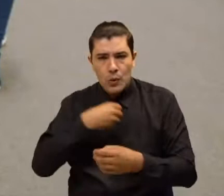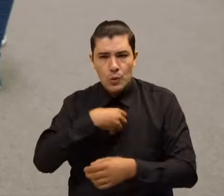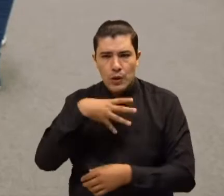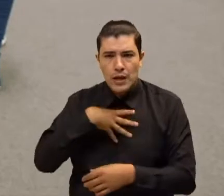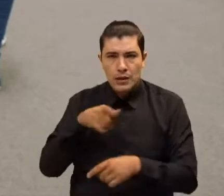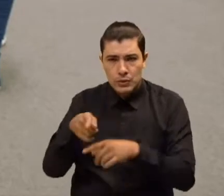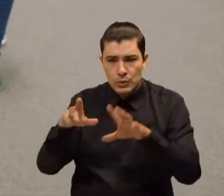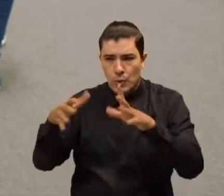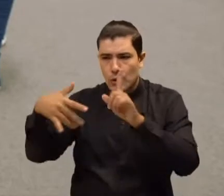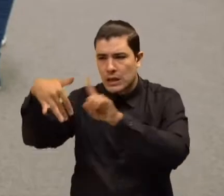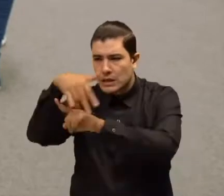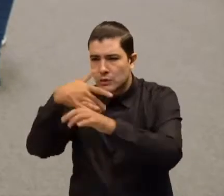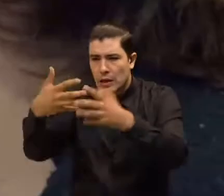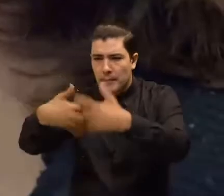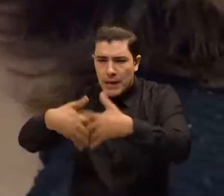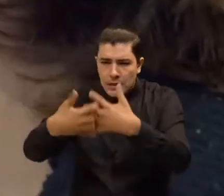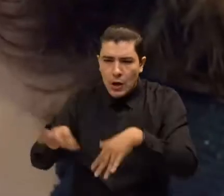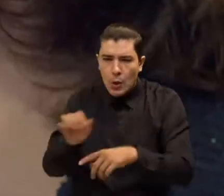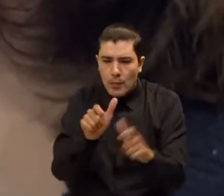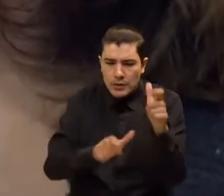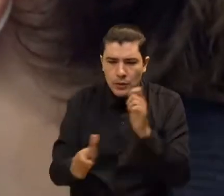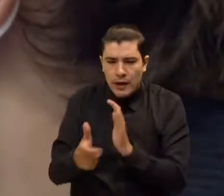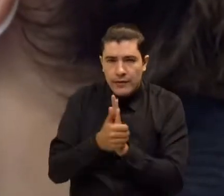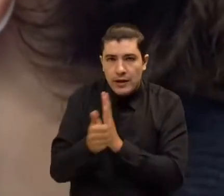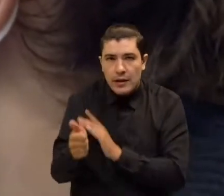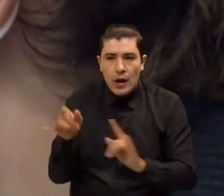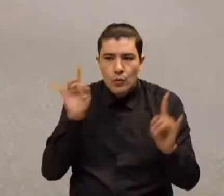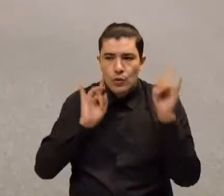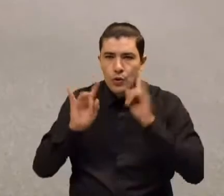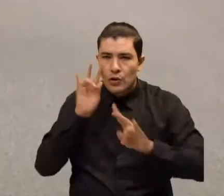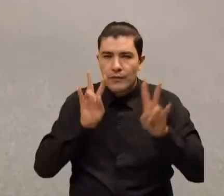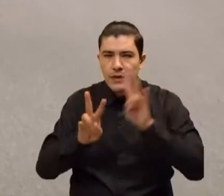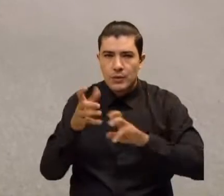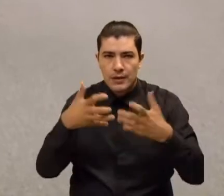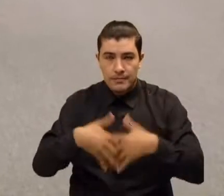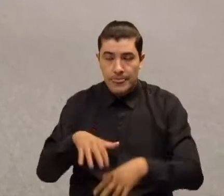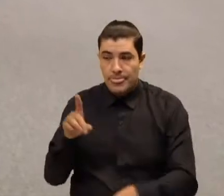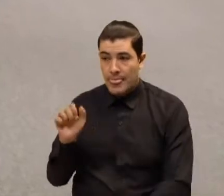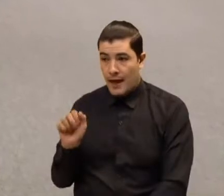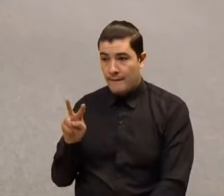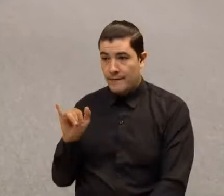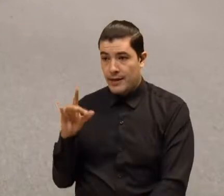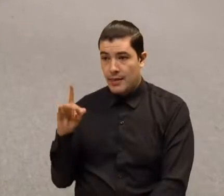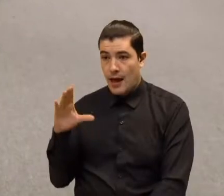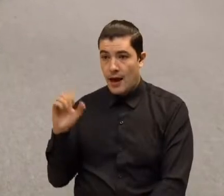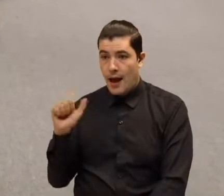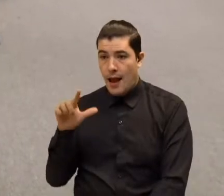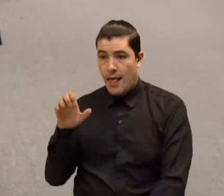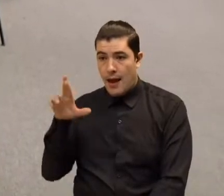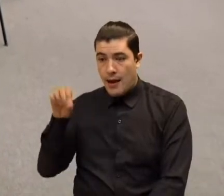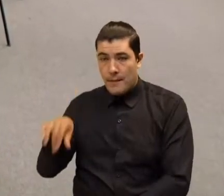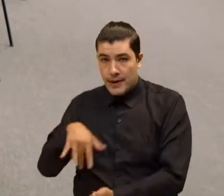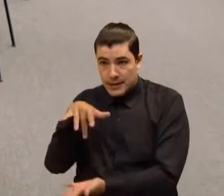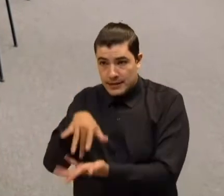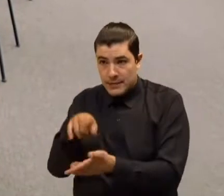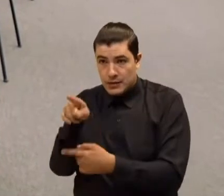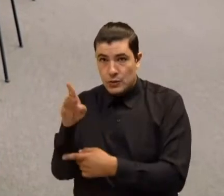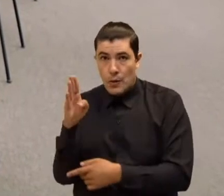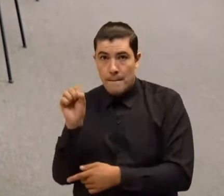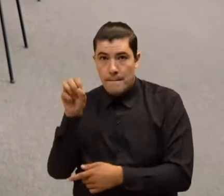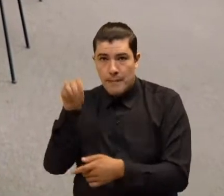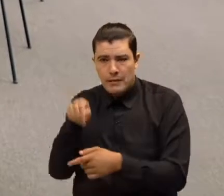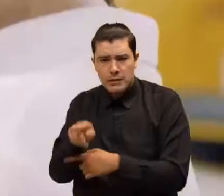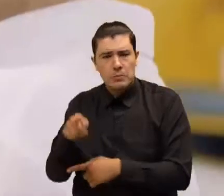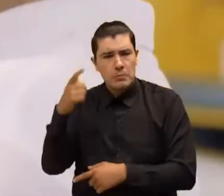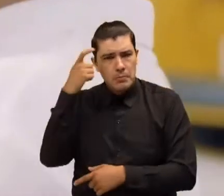audiovisuales en las diferentes regiones del país davit alero asistente a los talleres del band asegura que estas